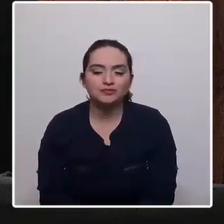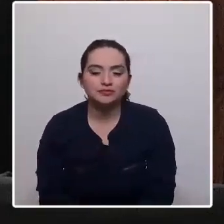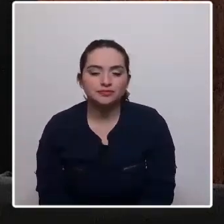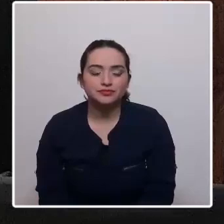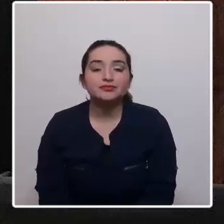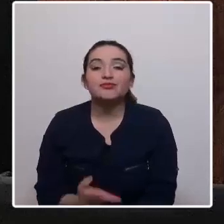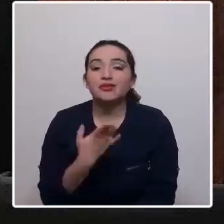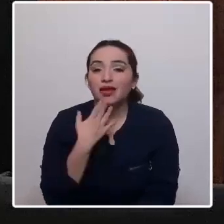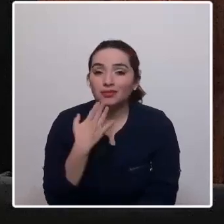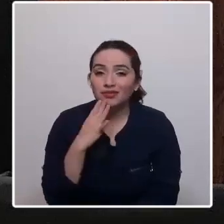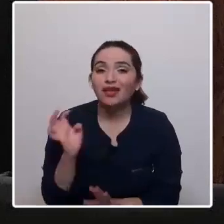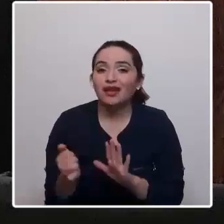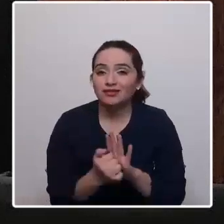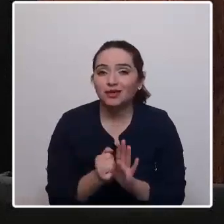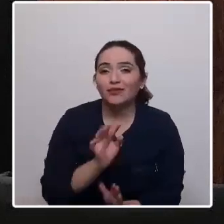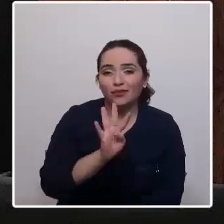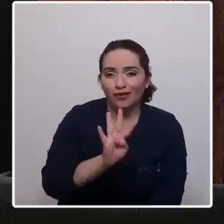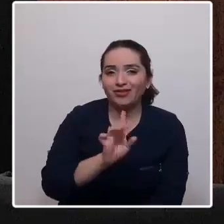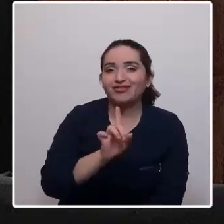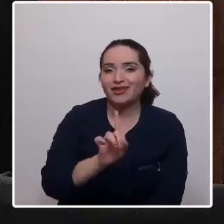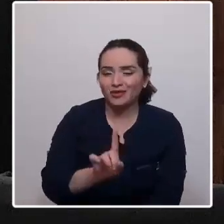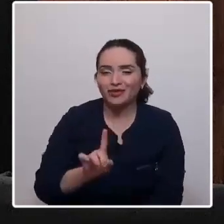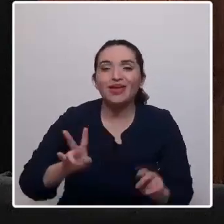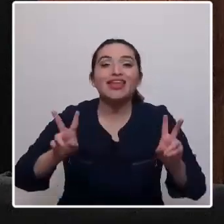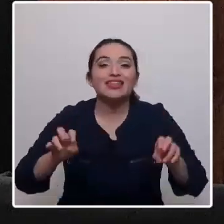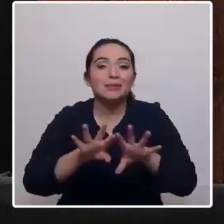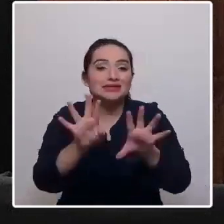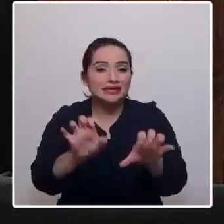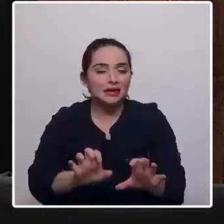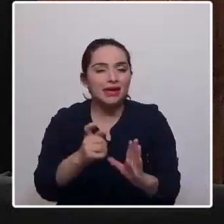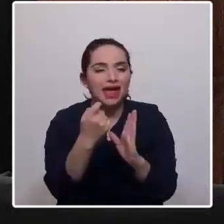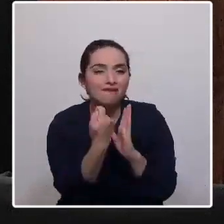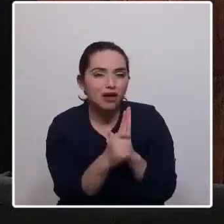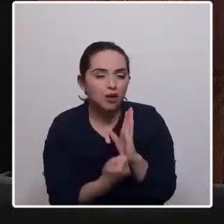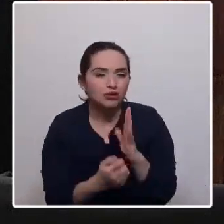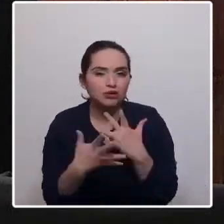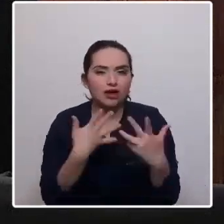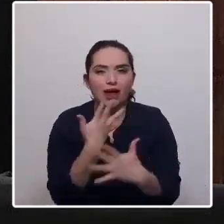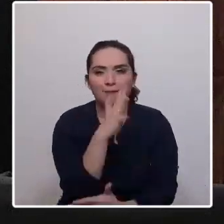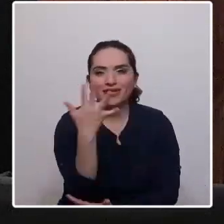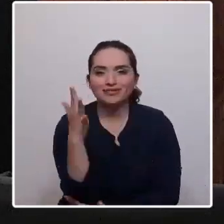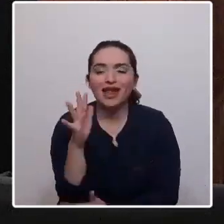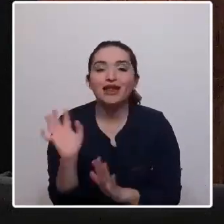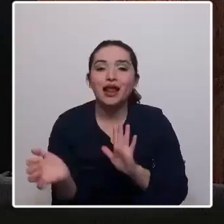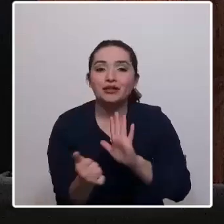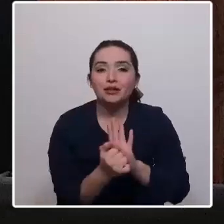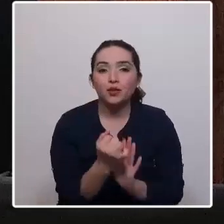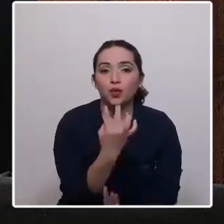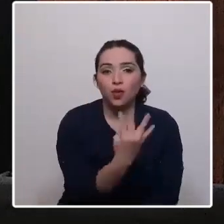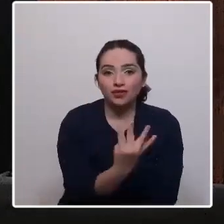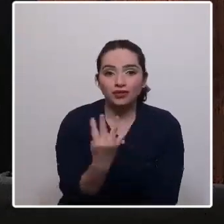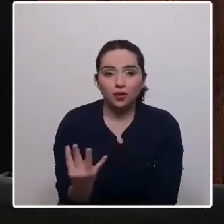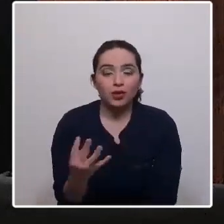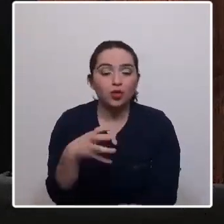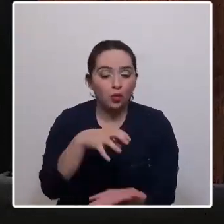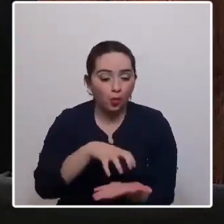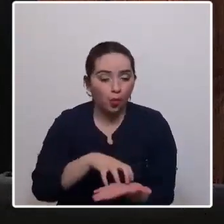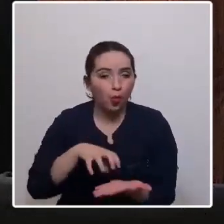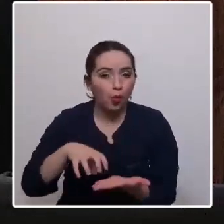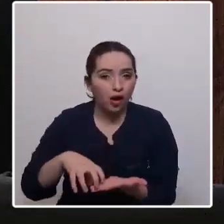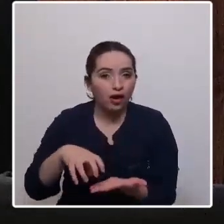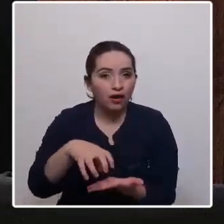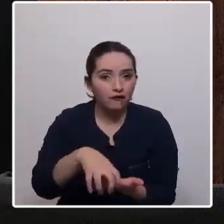con el artículo 41, que trata del sistema de evaluación ambiental. El artículo 44 sobre los pueblos y